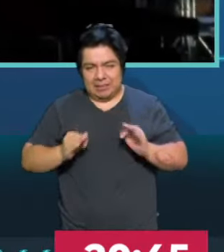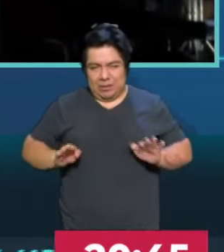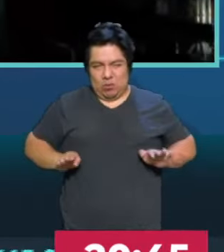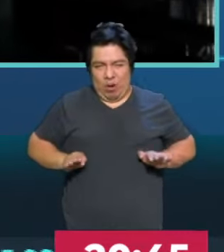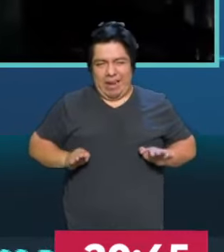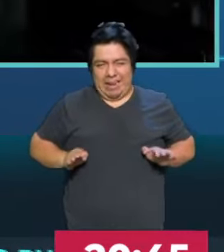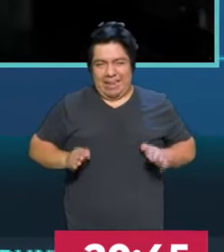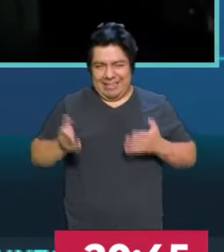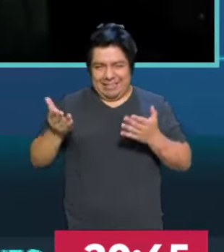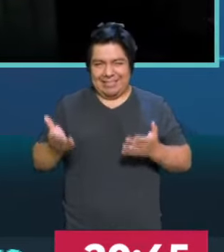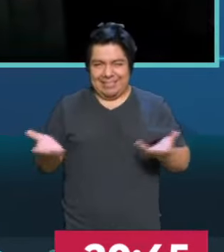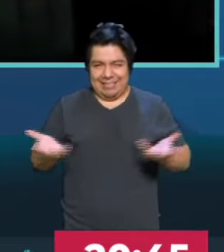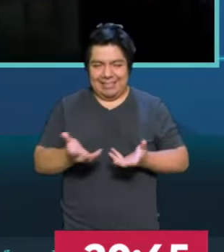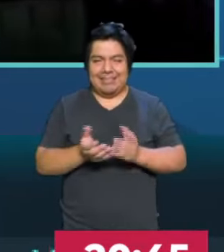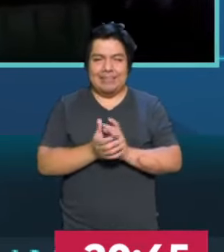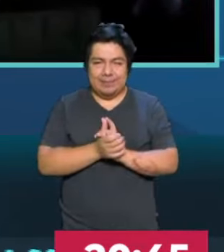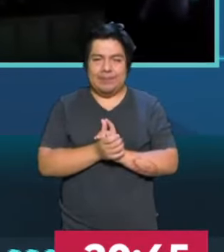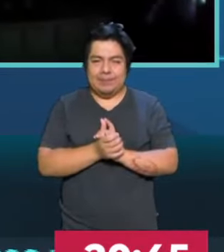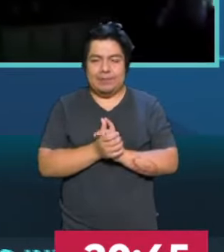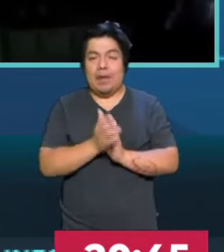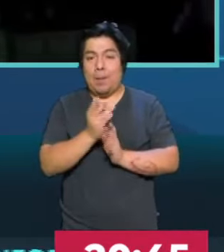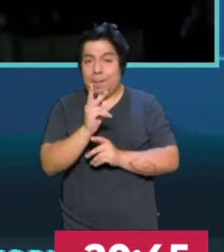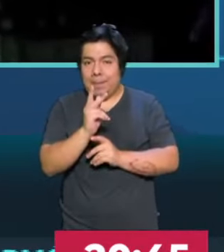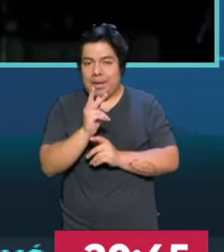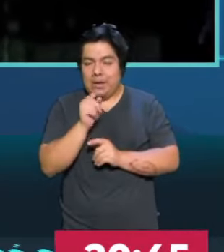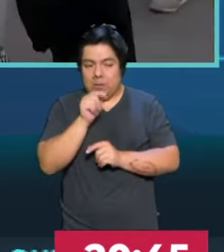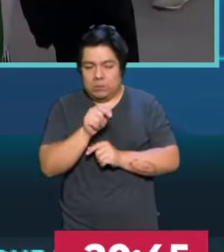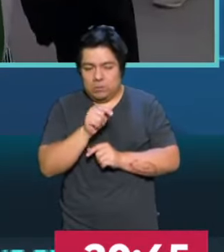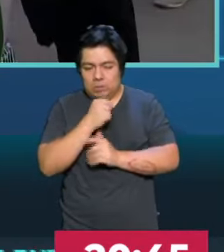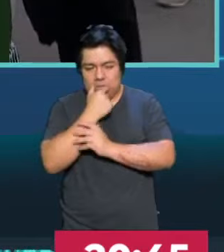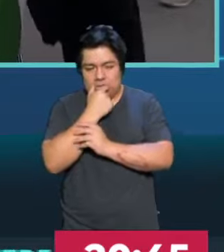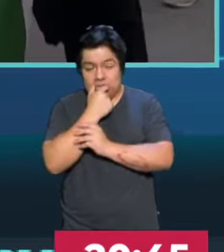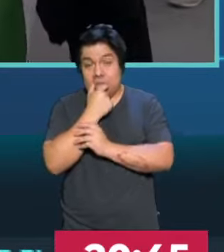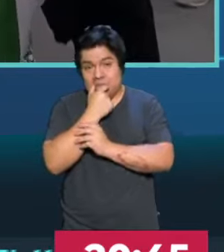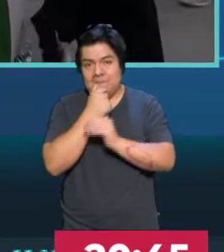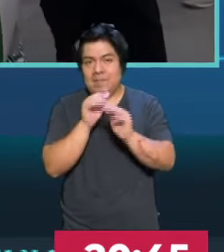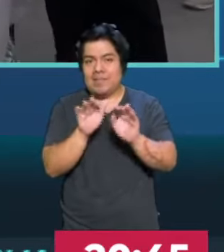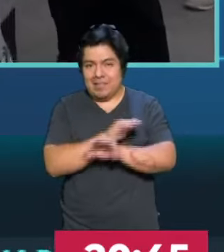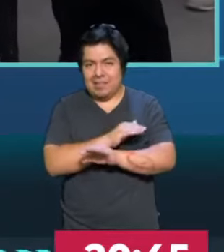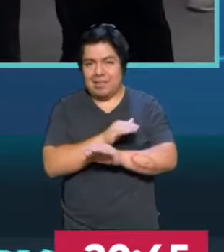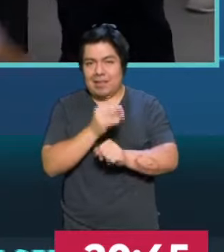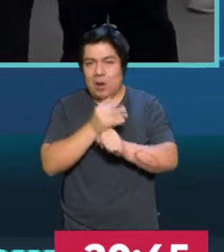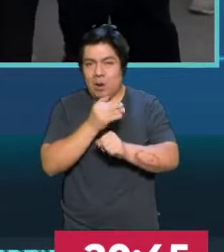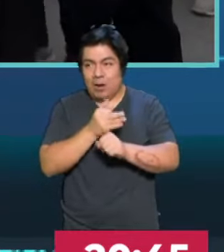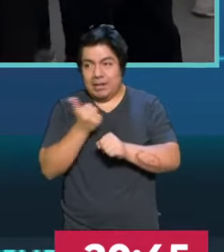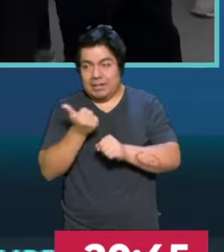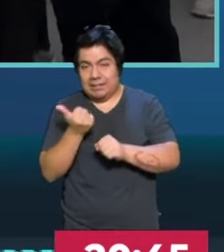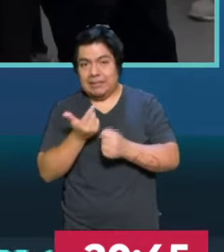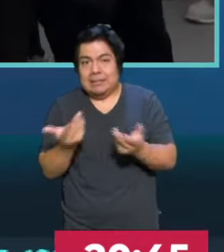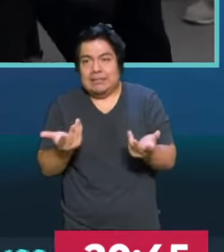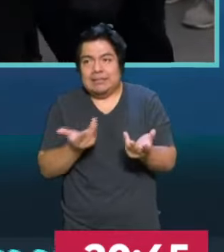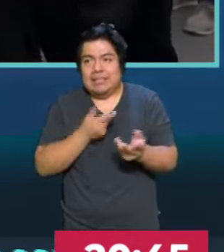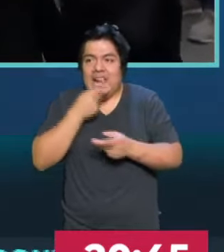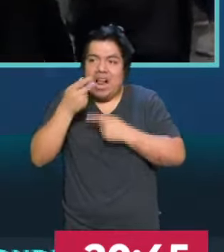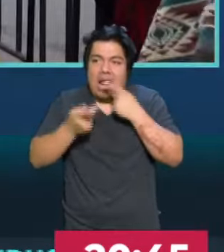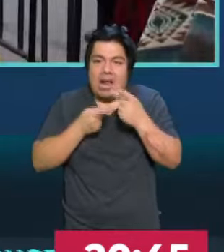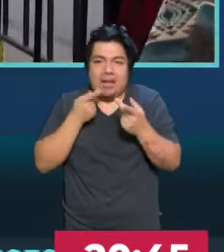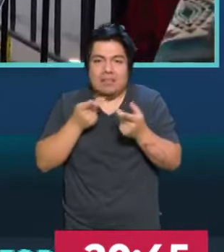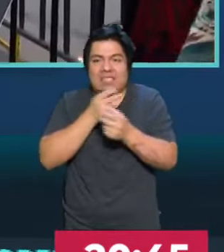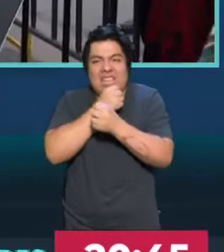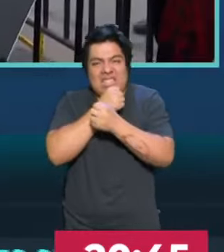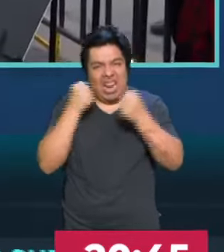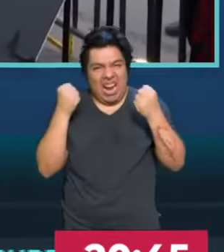sus características especiales, pero en esta ocasión pues estamos a la expectativa de cuál va a ser no solo el